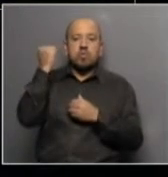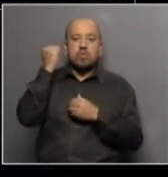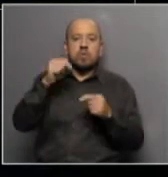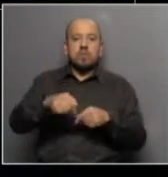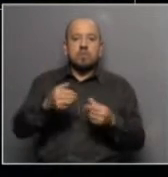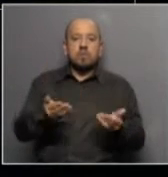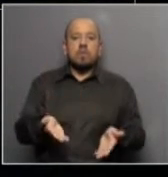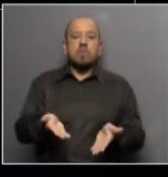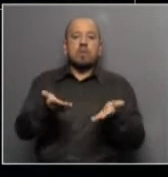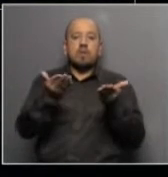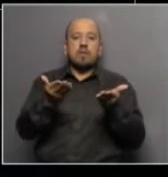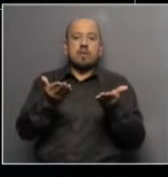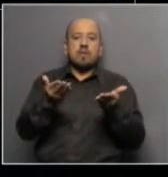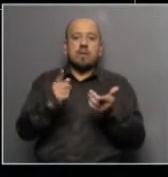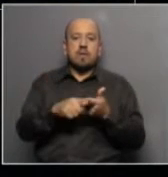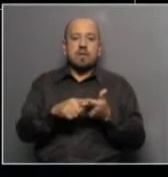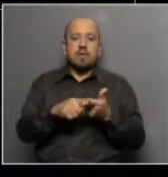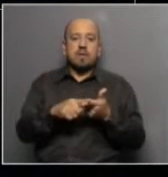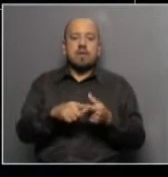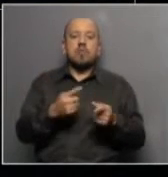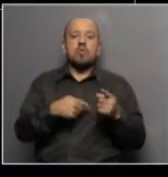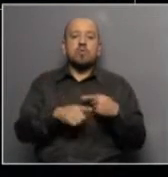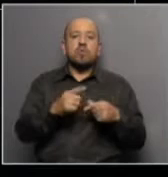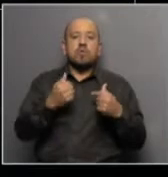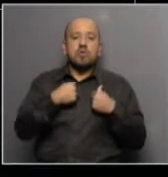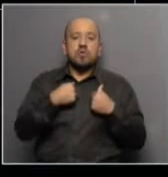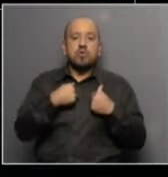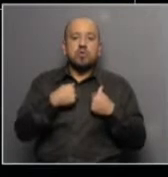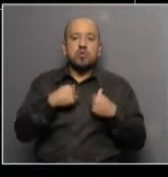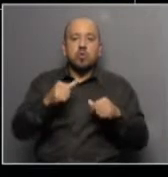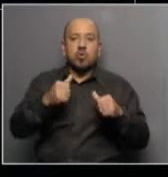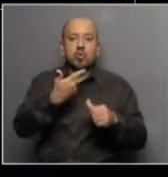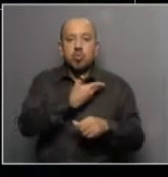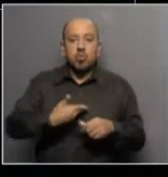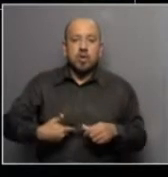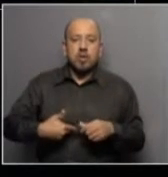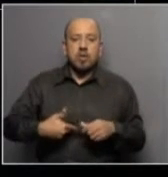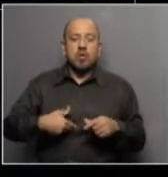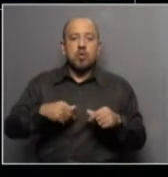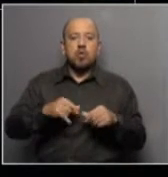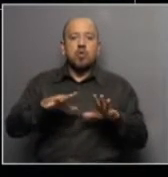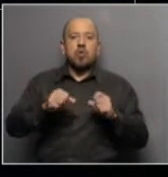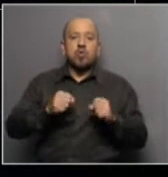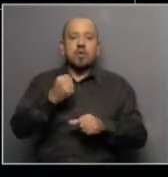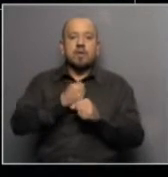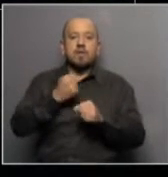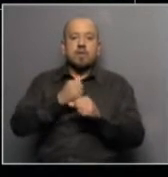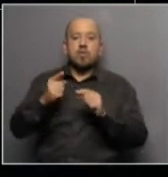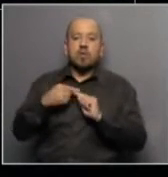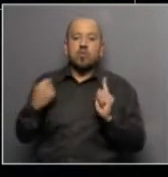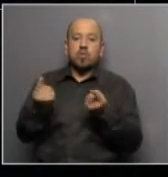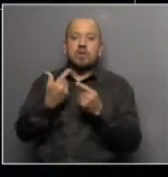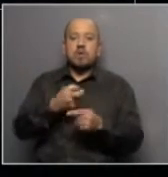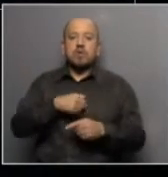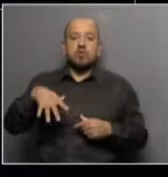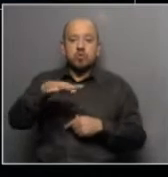pasa? Aumenta. Aumenta. Es decir, yo me apropio del trabajo del conjunto de la sociedad. Y